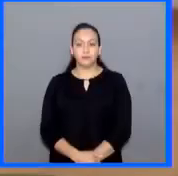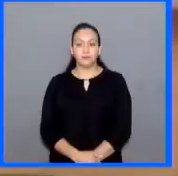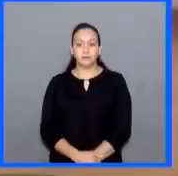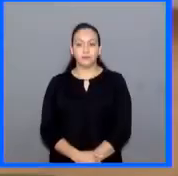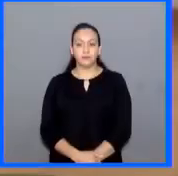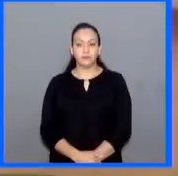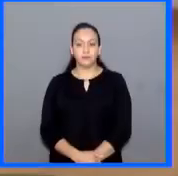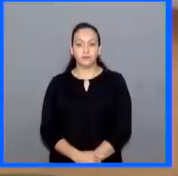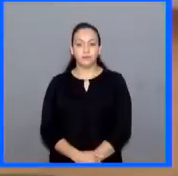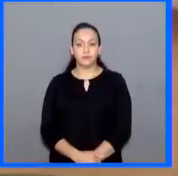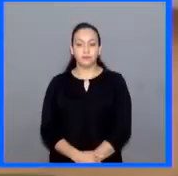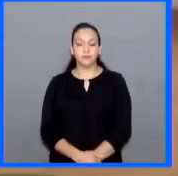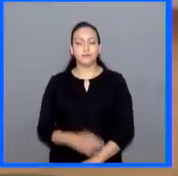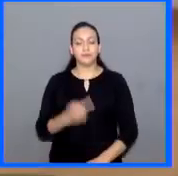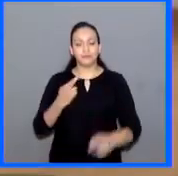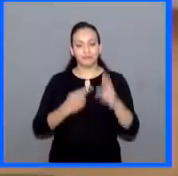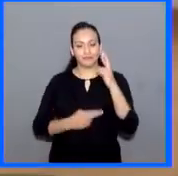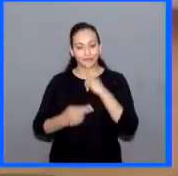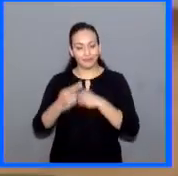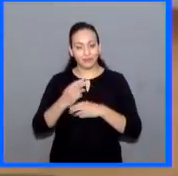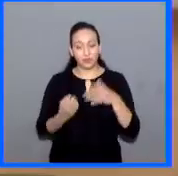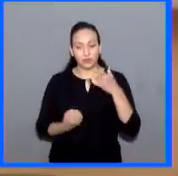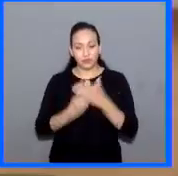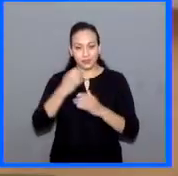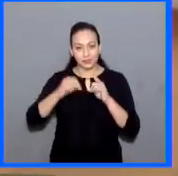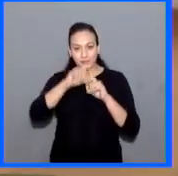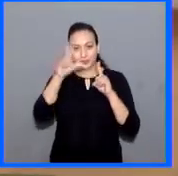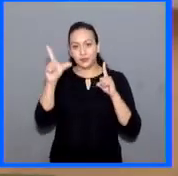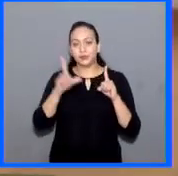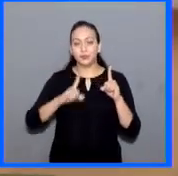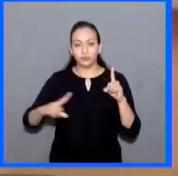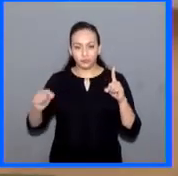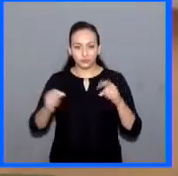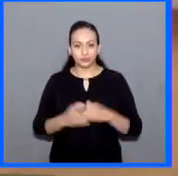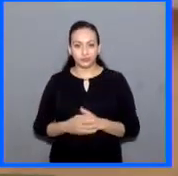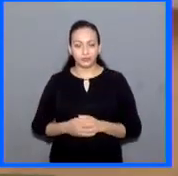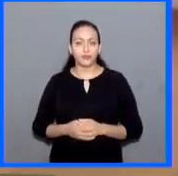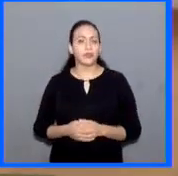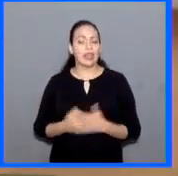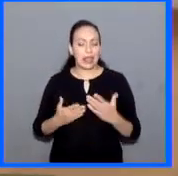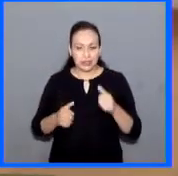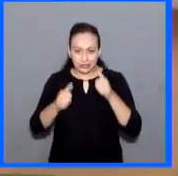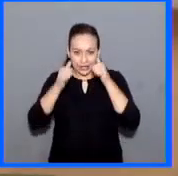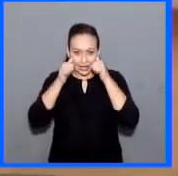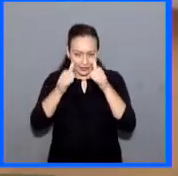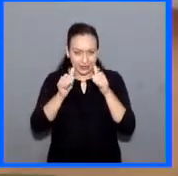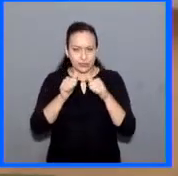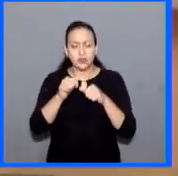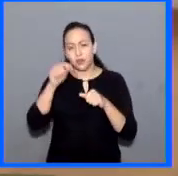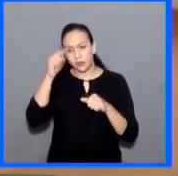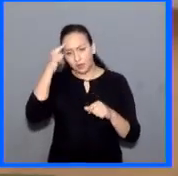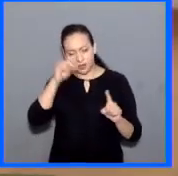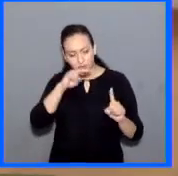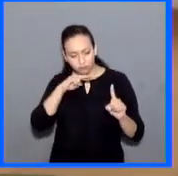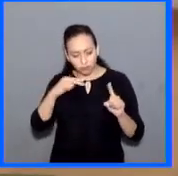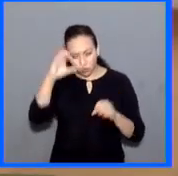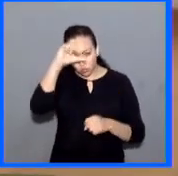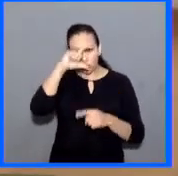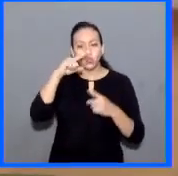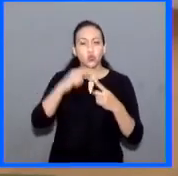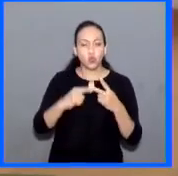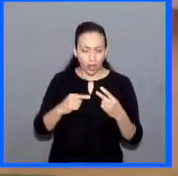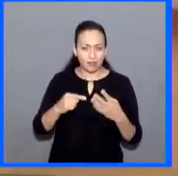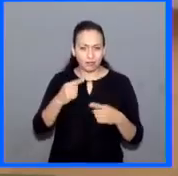Y en más noticias, la nueva Suprema Corte de Justicia propicia la atención de casos con perspectiva intercultural, afirmó